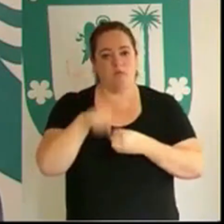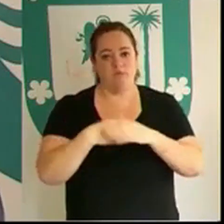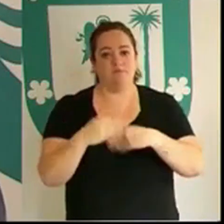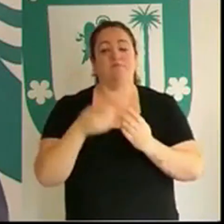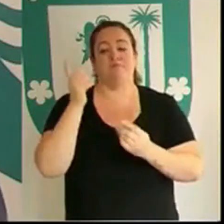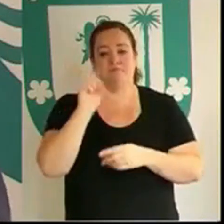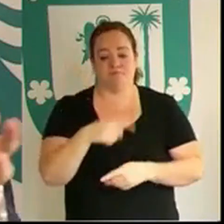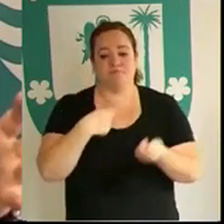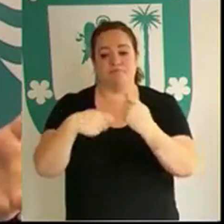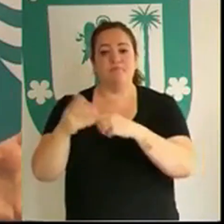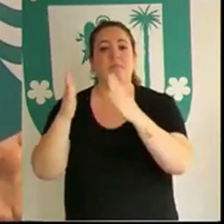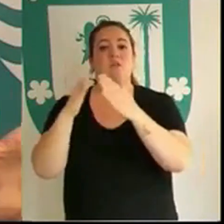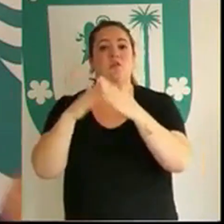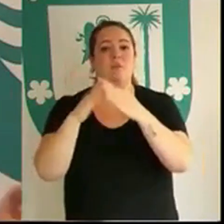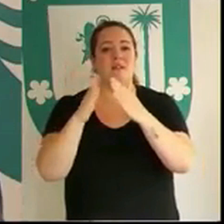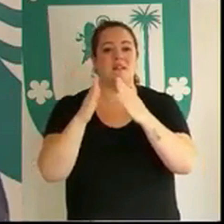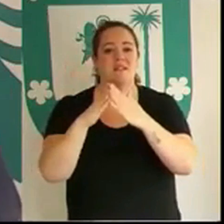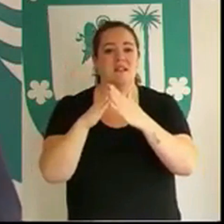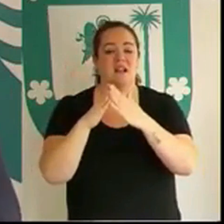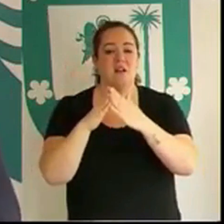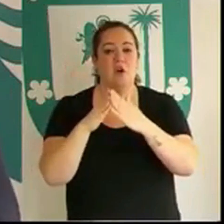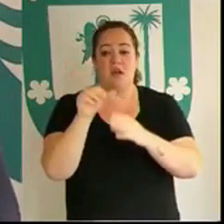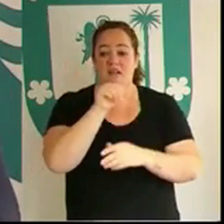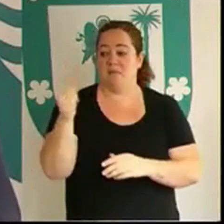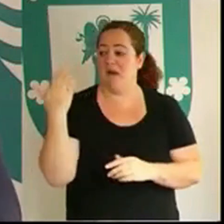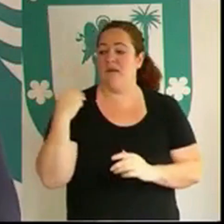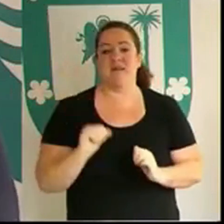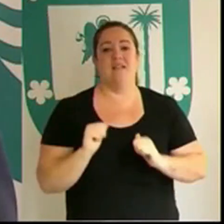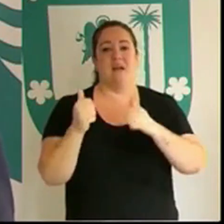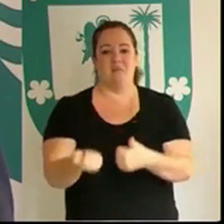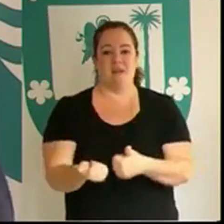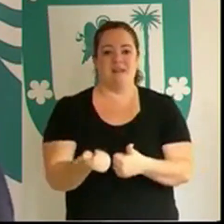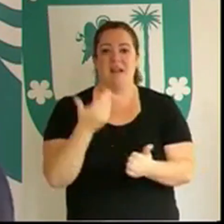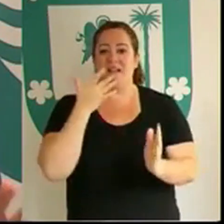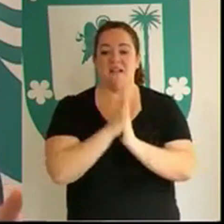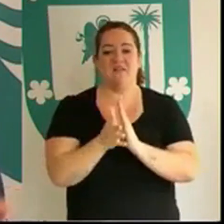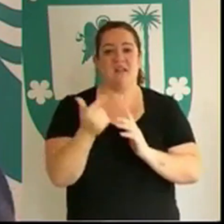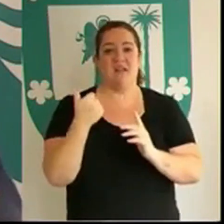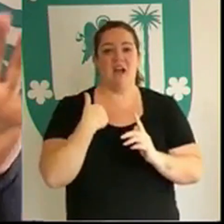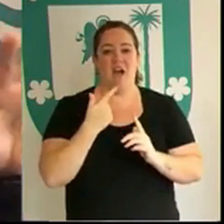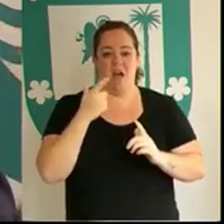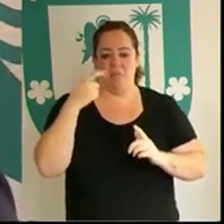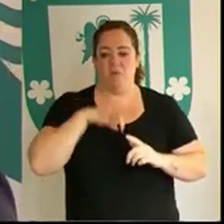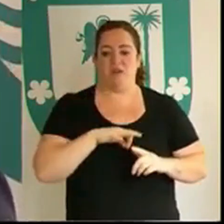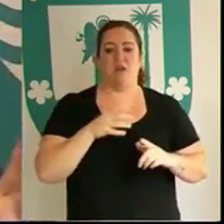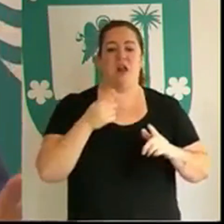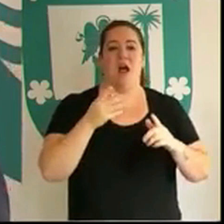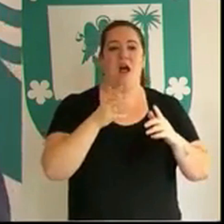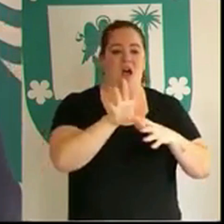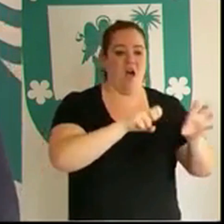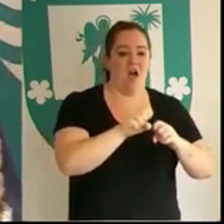venta a domicilio, que la pusieron la semana pasada en funcionamiento. Y ha sido un verdadero éxito. La semana